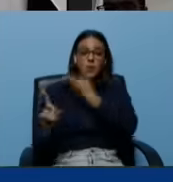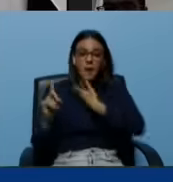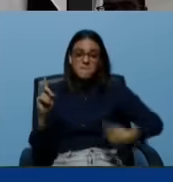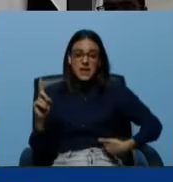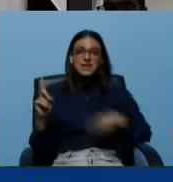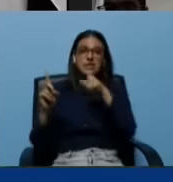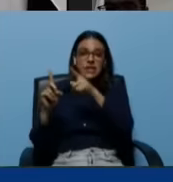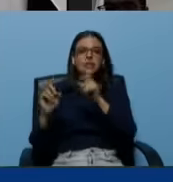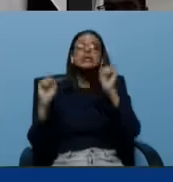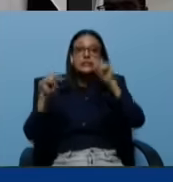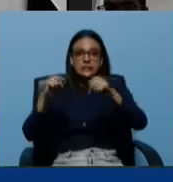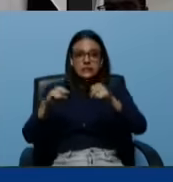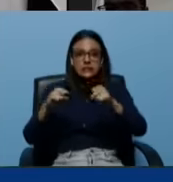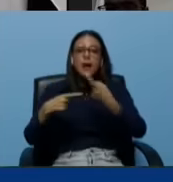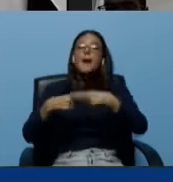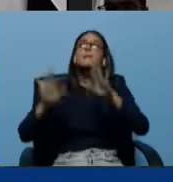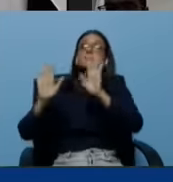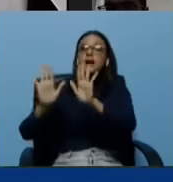también